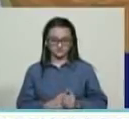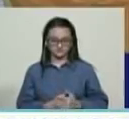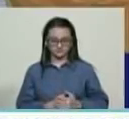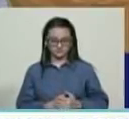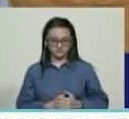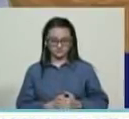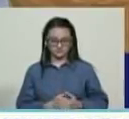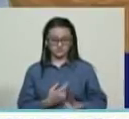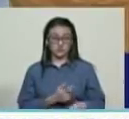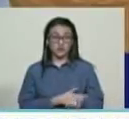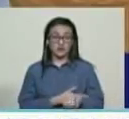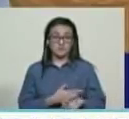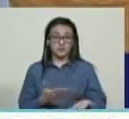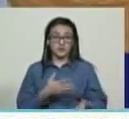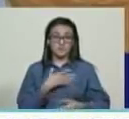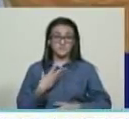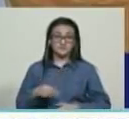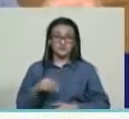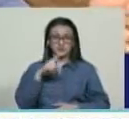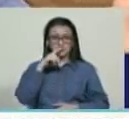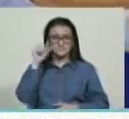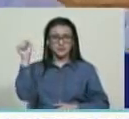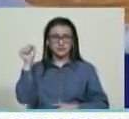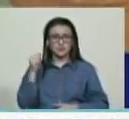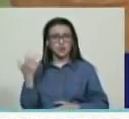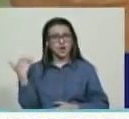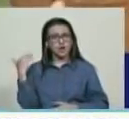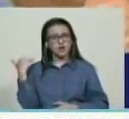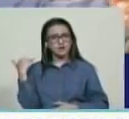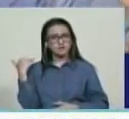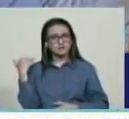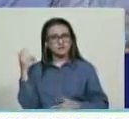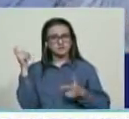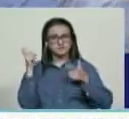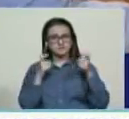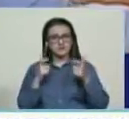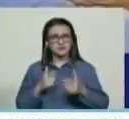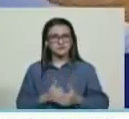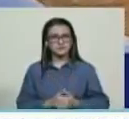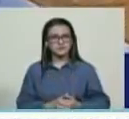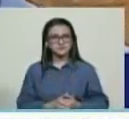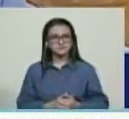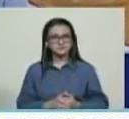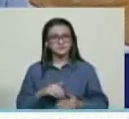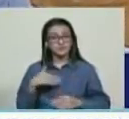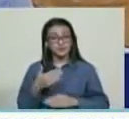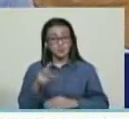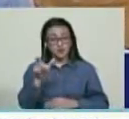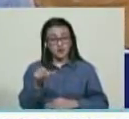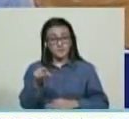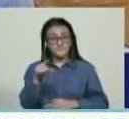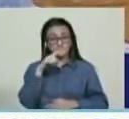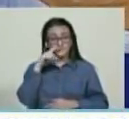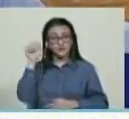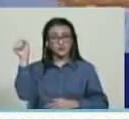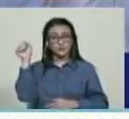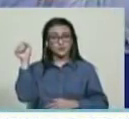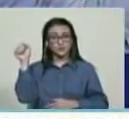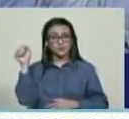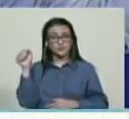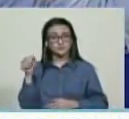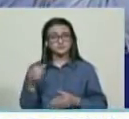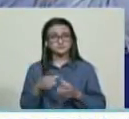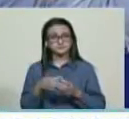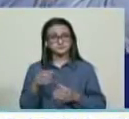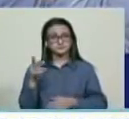nuestro querido hermano presidente Nicolás Maduro, antes nuestro comandante Hugo Chávez, luego Nicolás Maduro y nuestro comandante en